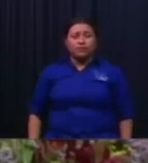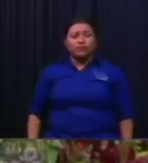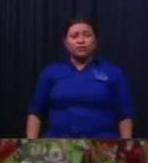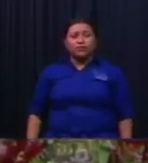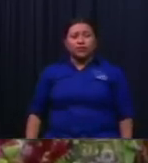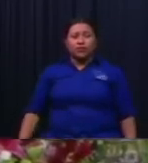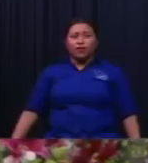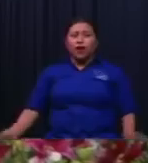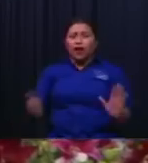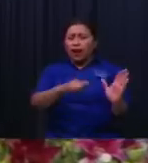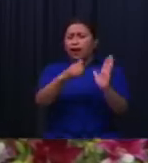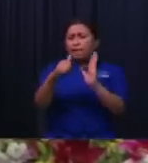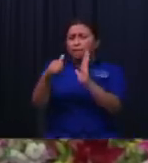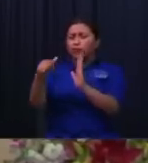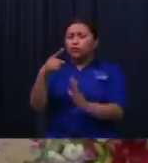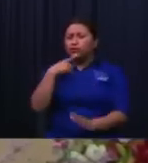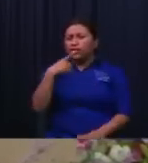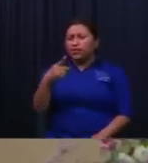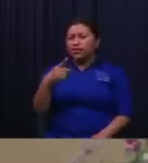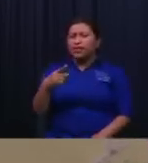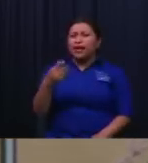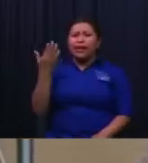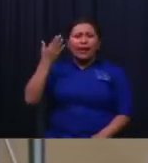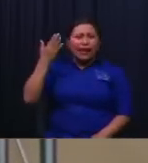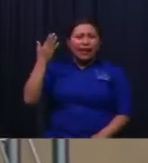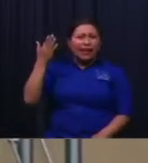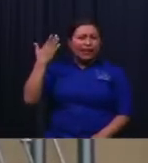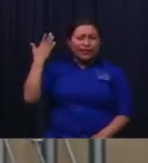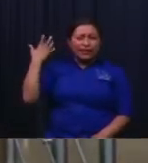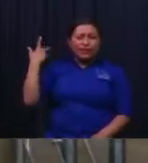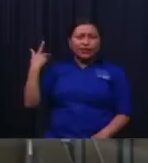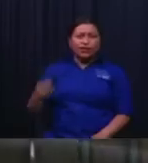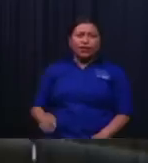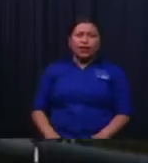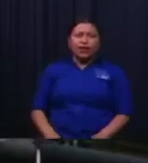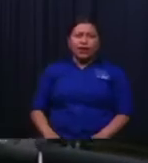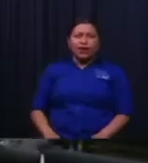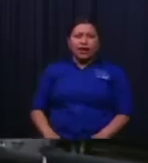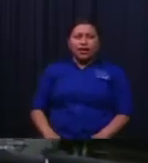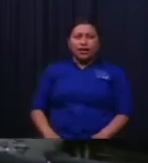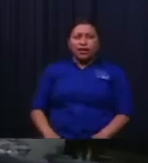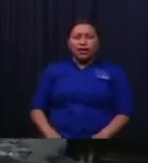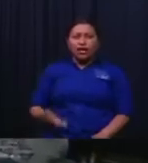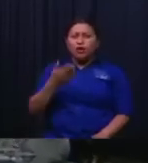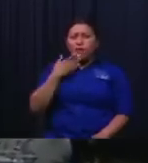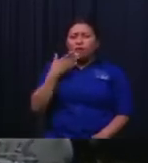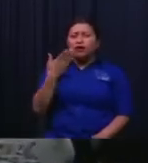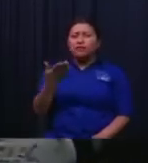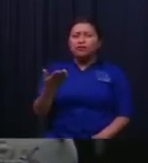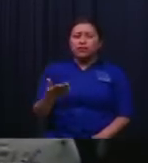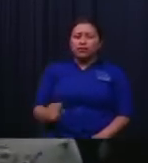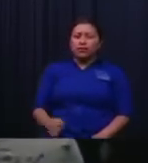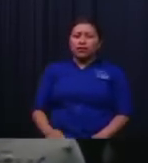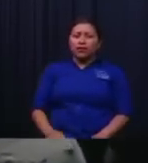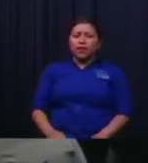o el viernes que él decía, ¿quién creíamos nosotros que era el que era más fácil para perdonar o para pasar por alto una